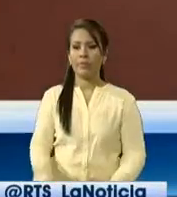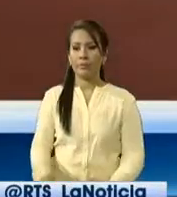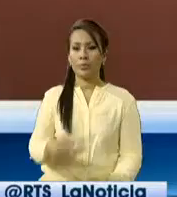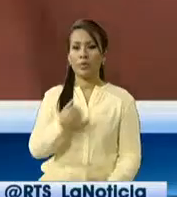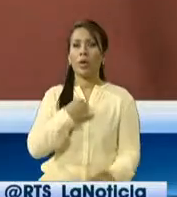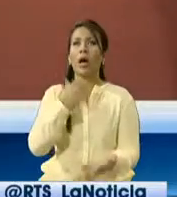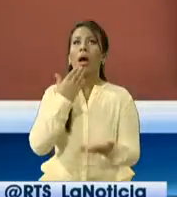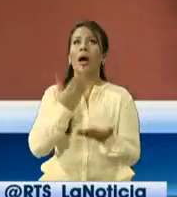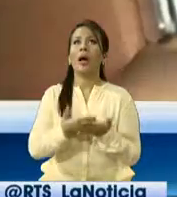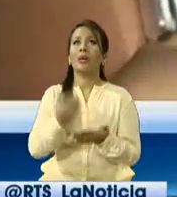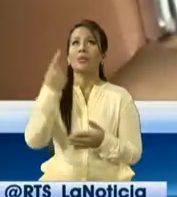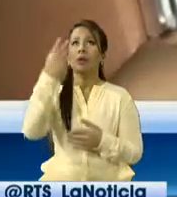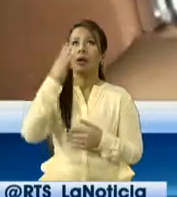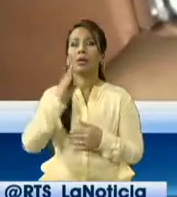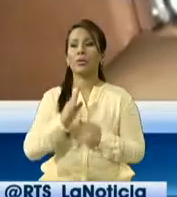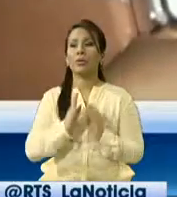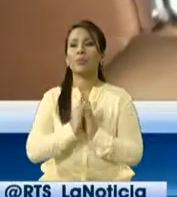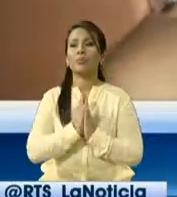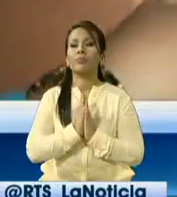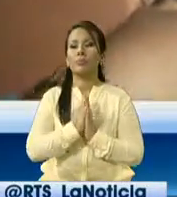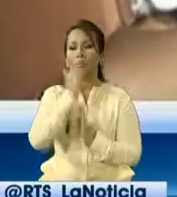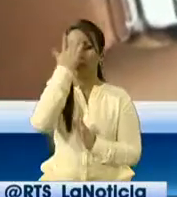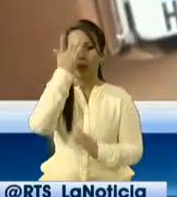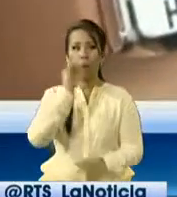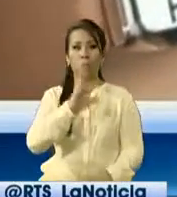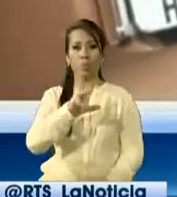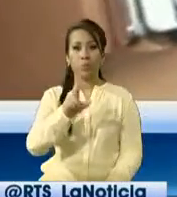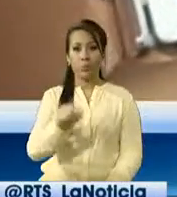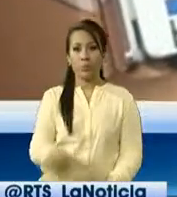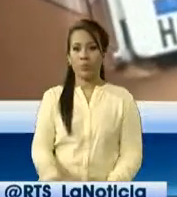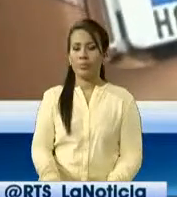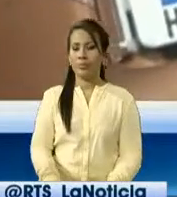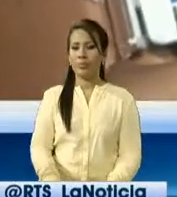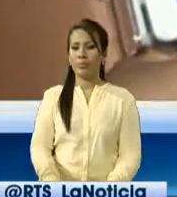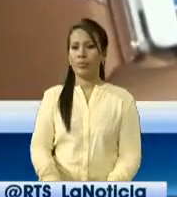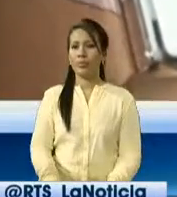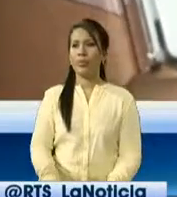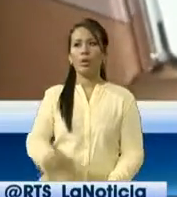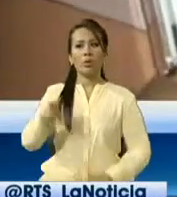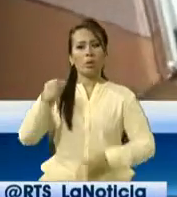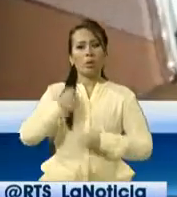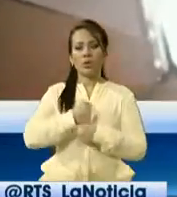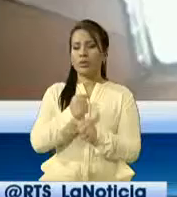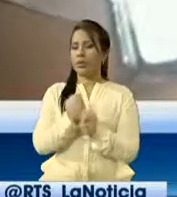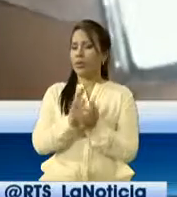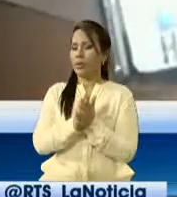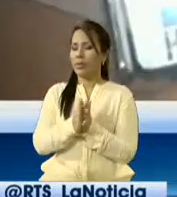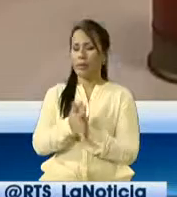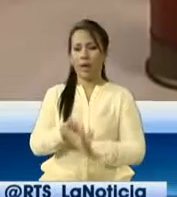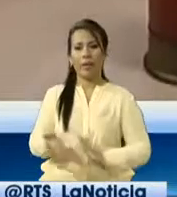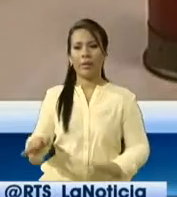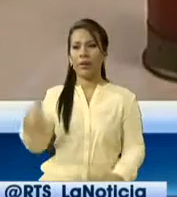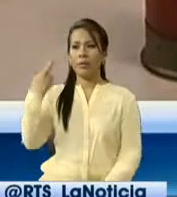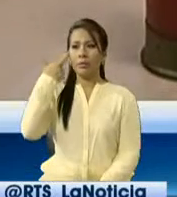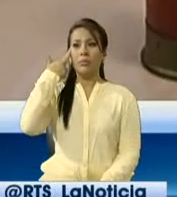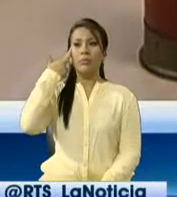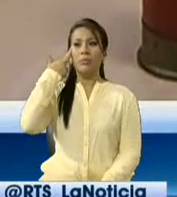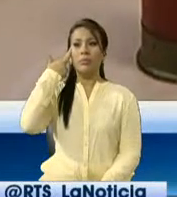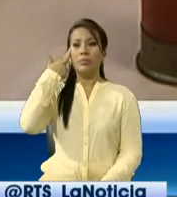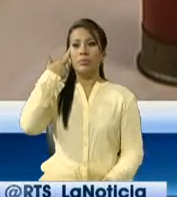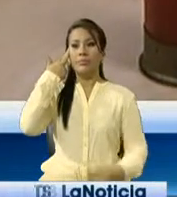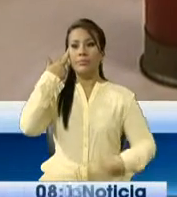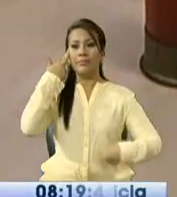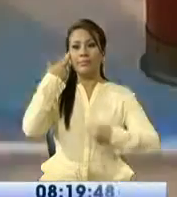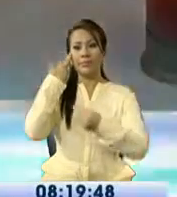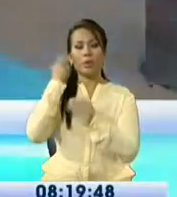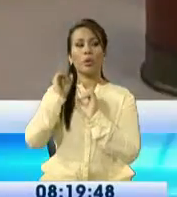las gracias a Dios porque el ladrón que le robó no le hizo nada, a pesar que lo apuntó con la pistola y